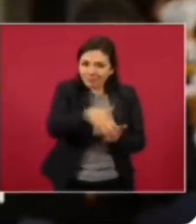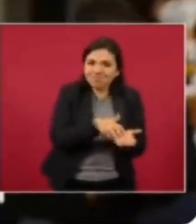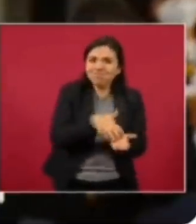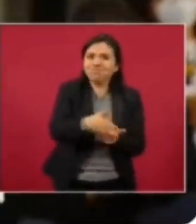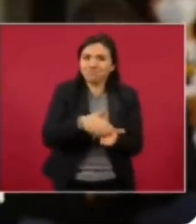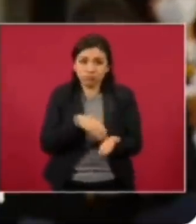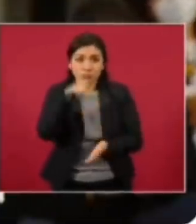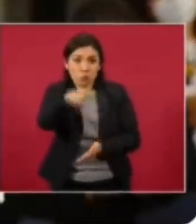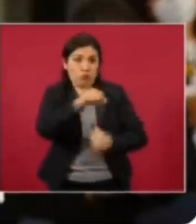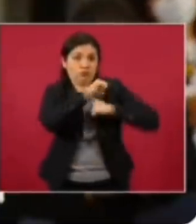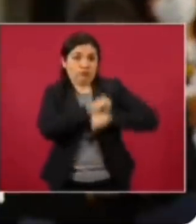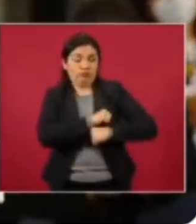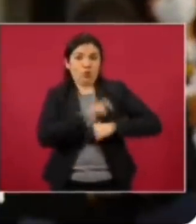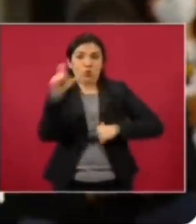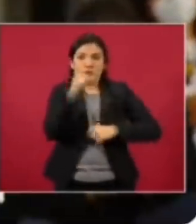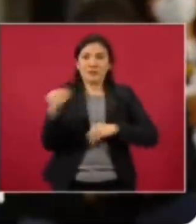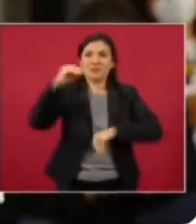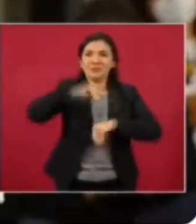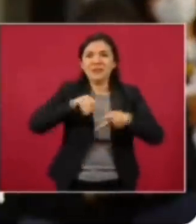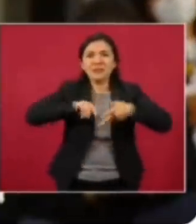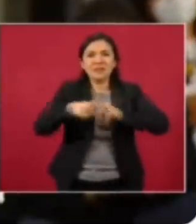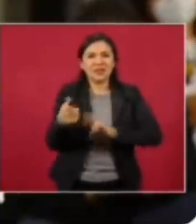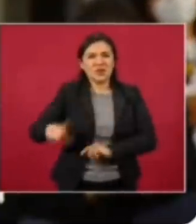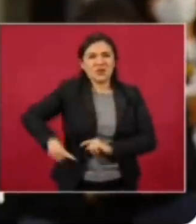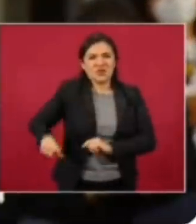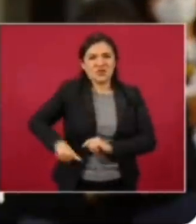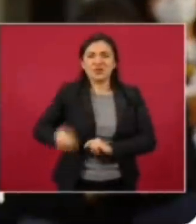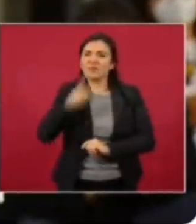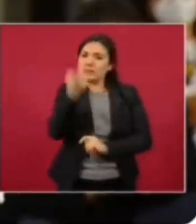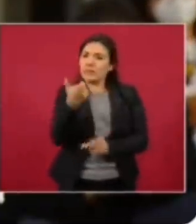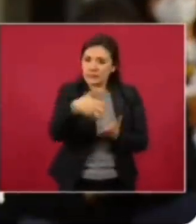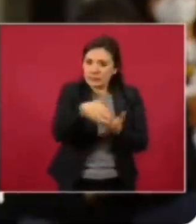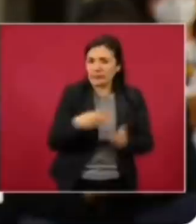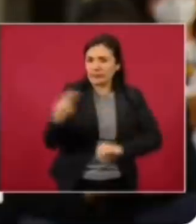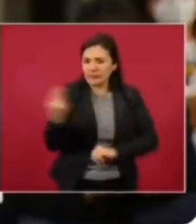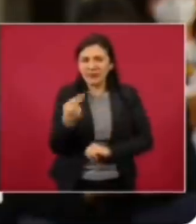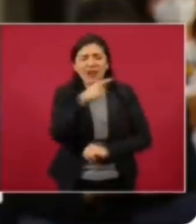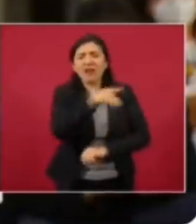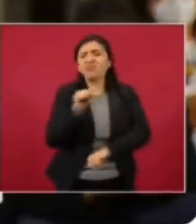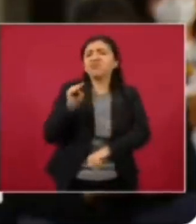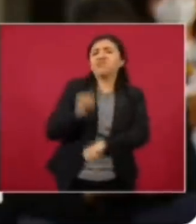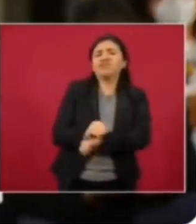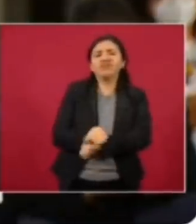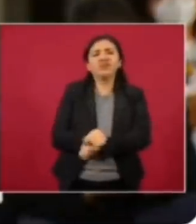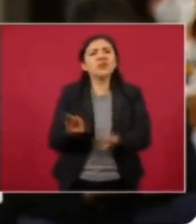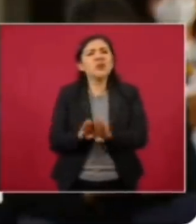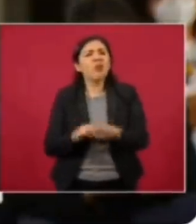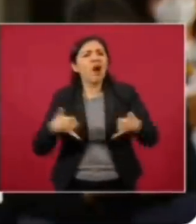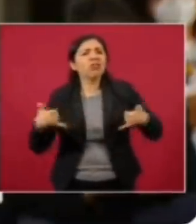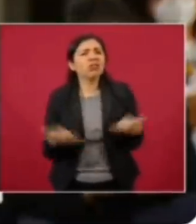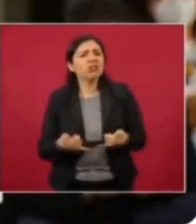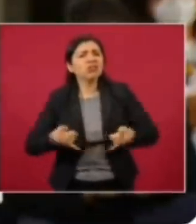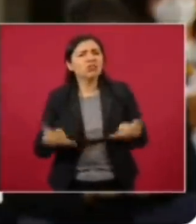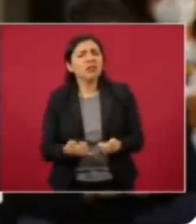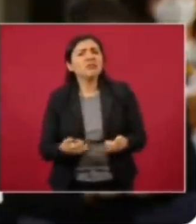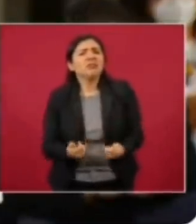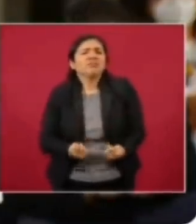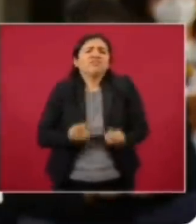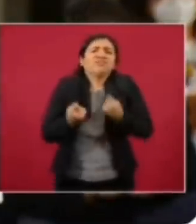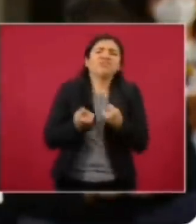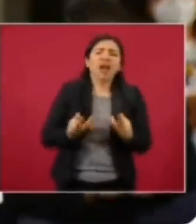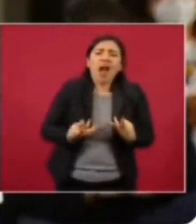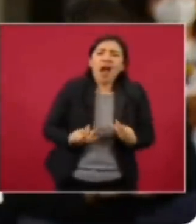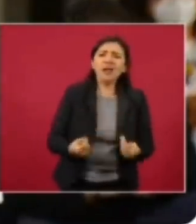ha promovido usted desde que inició su gobierno, pero sobre todo con una resistencia a gastar